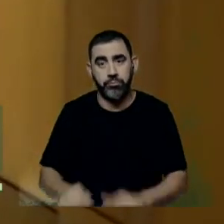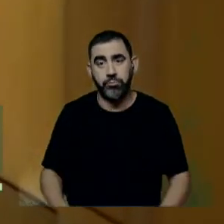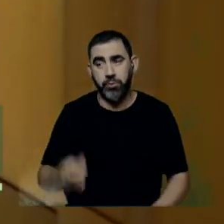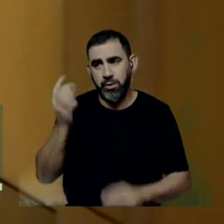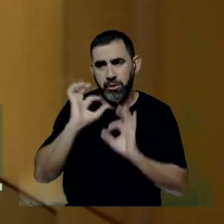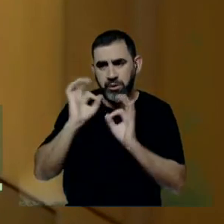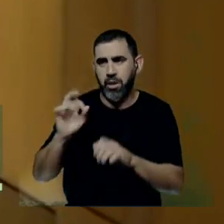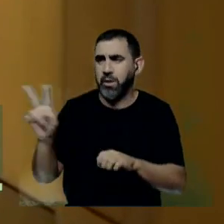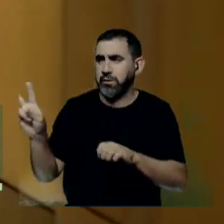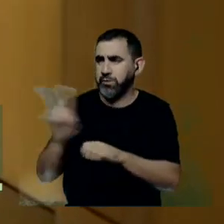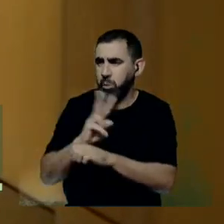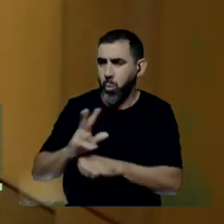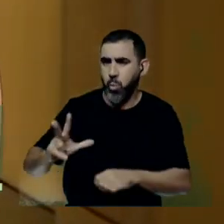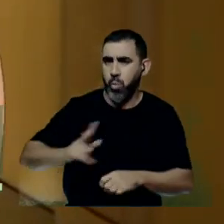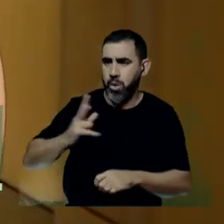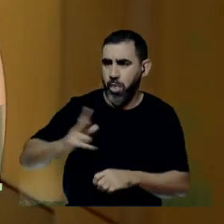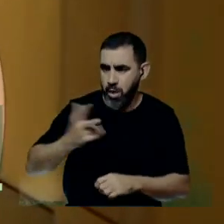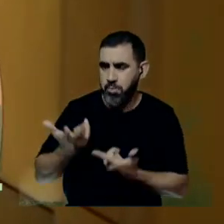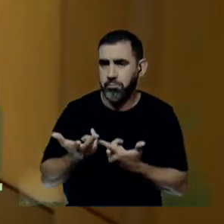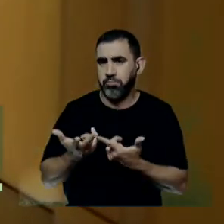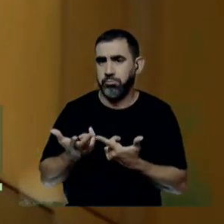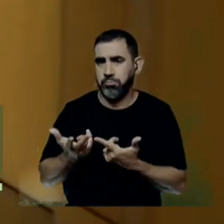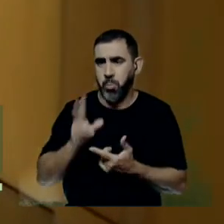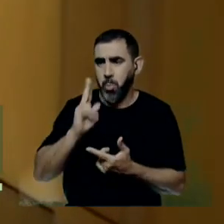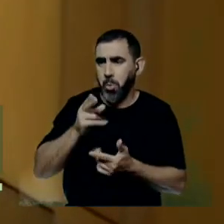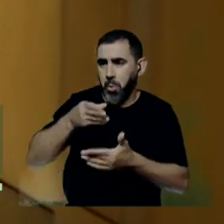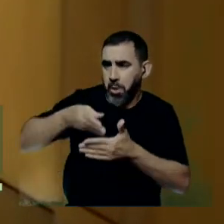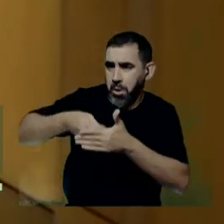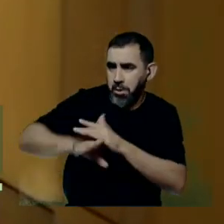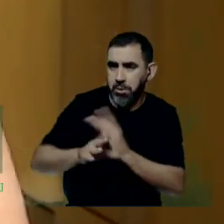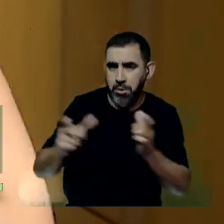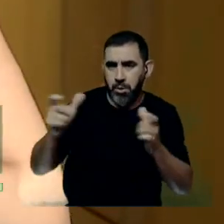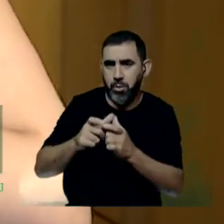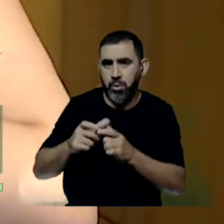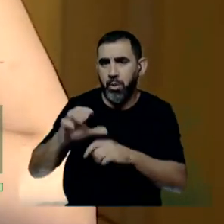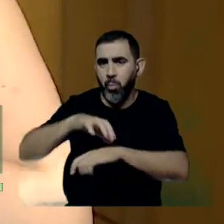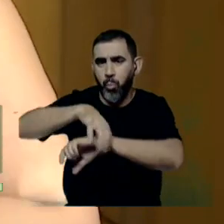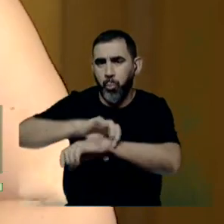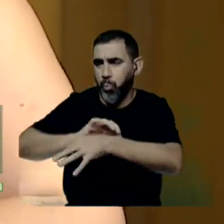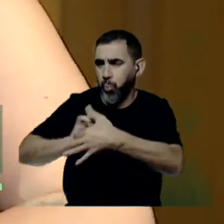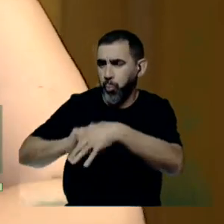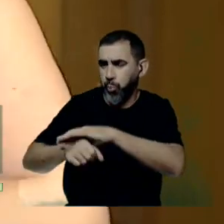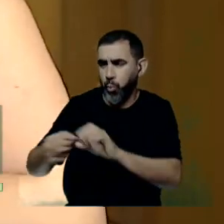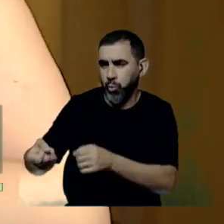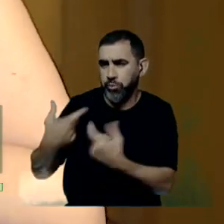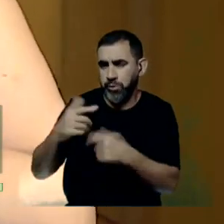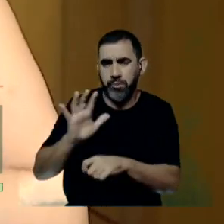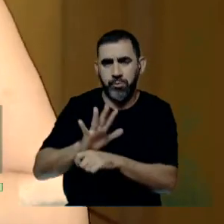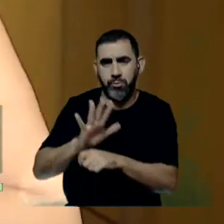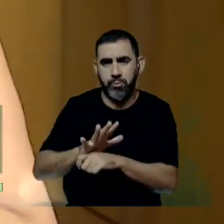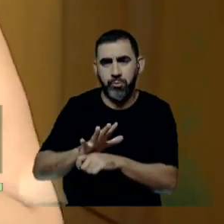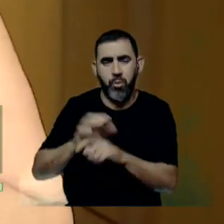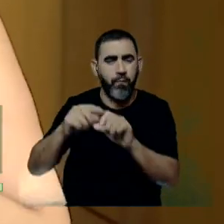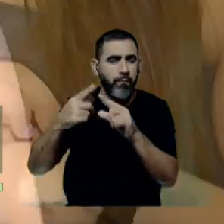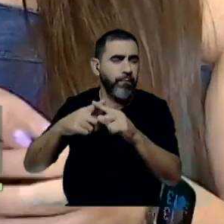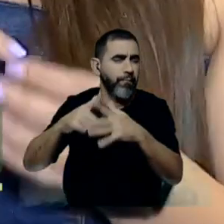había seguridad privada, no nos querían dejar entrar a sesión, sino nos dieron unas pulseras como las que se dan para